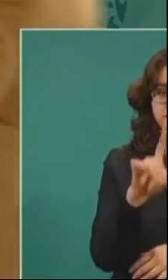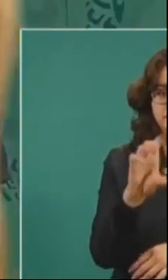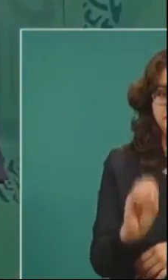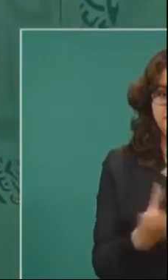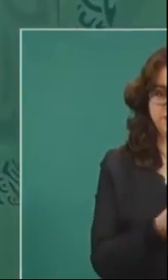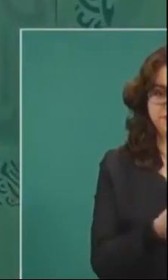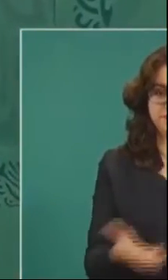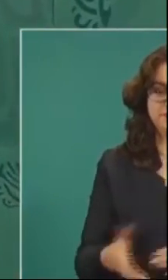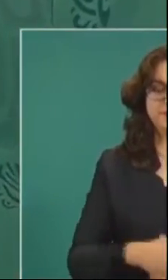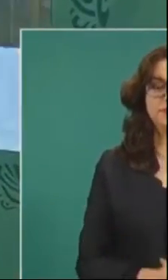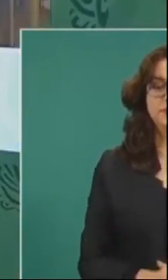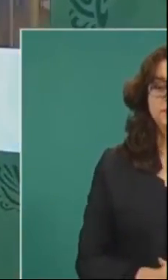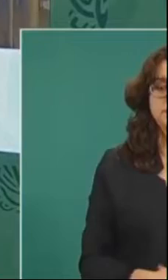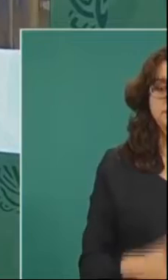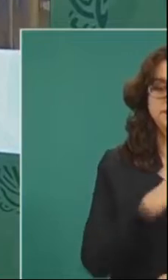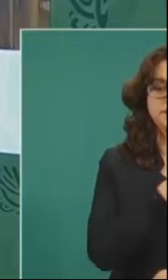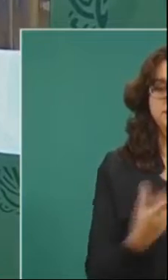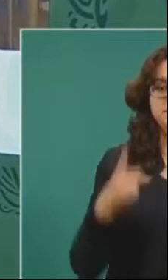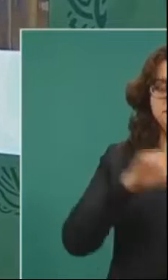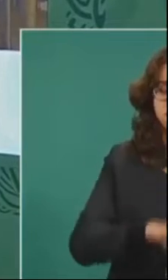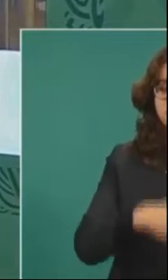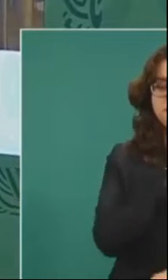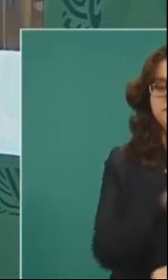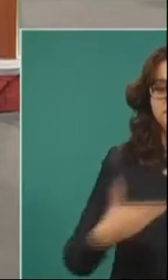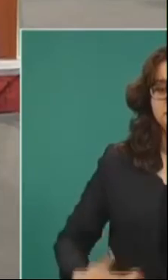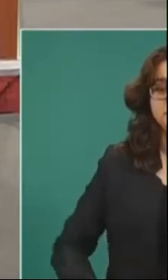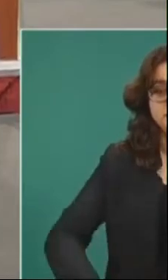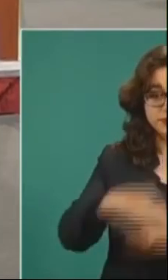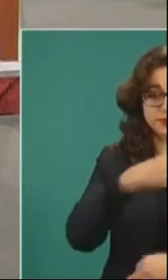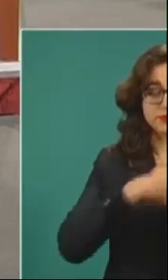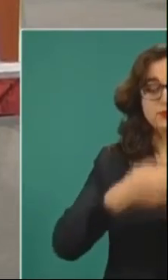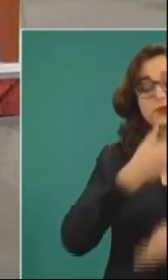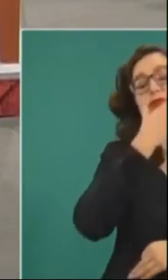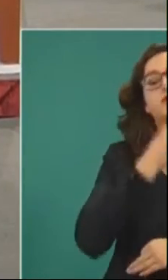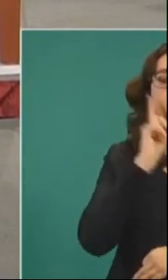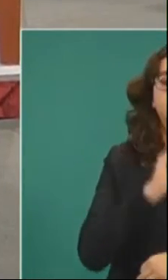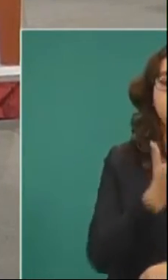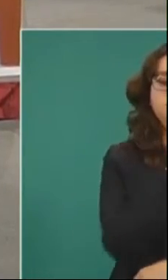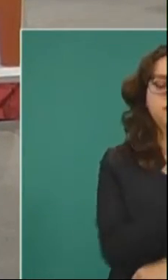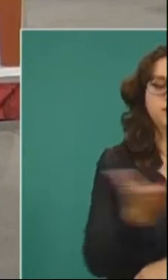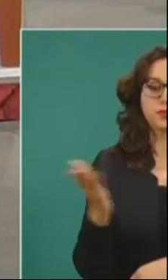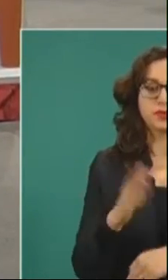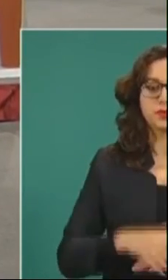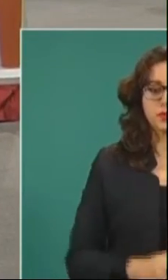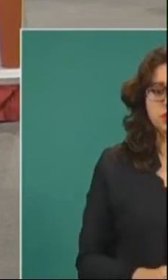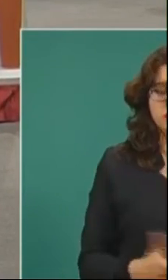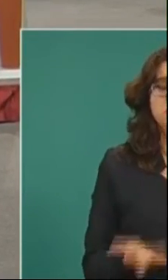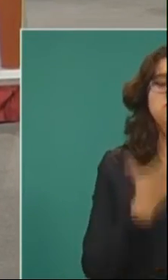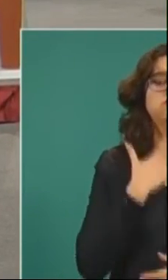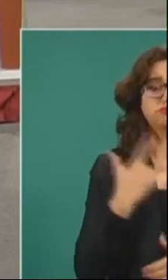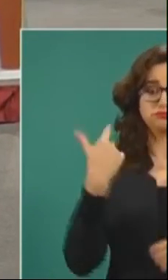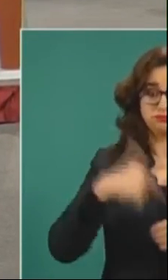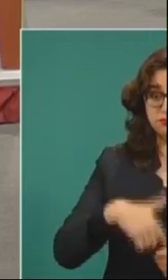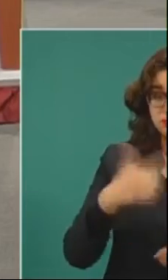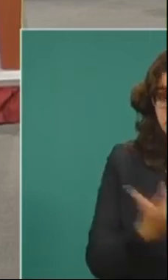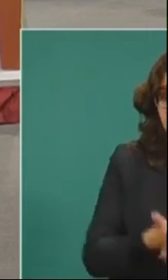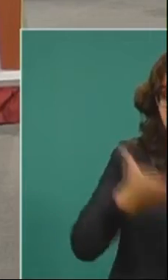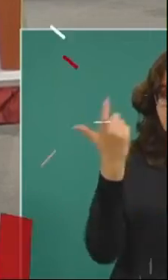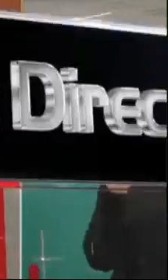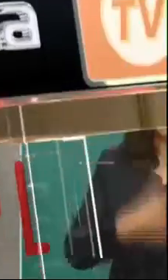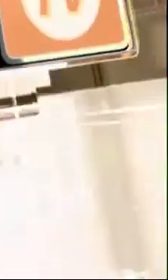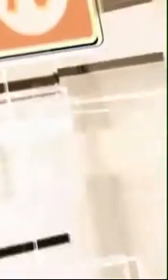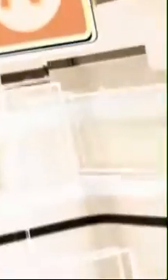pese a haber tenido contacto con el presidente. No obstante, dijo que seguirá en confinamiento hasta el próximo viernes para evitar cualquier tipo de riesgo.